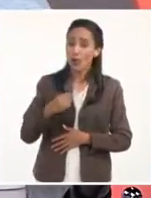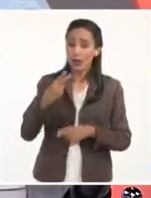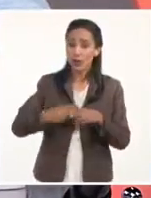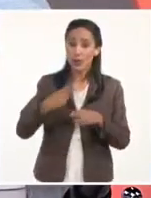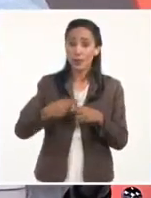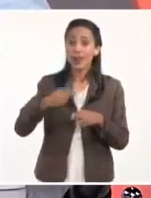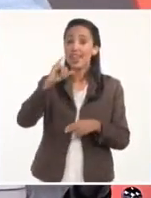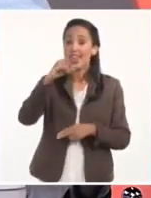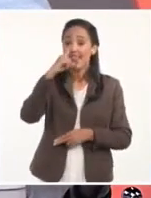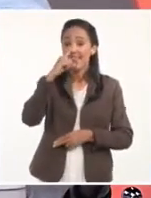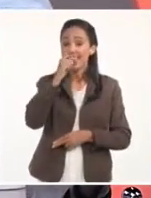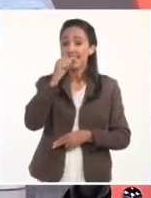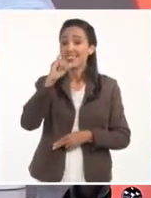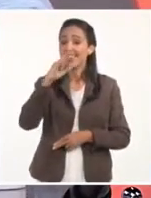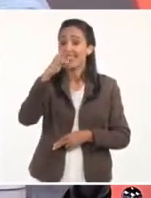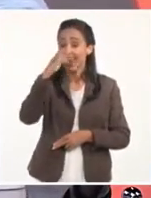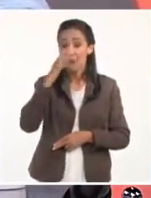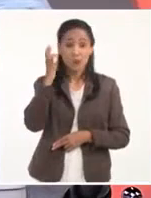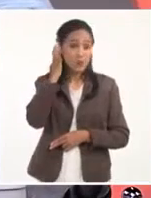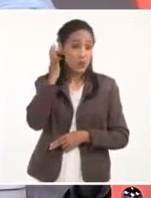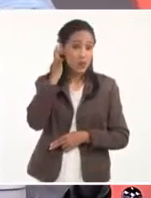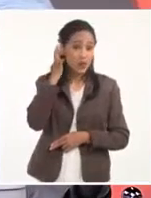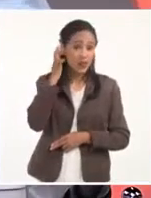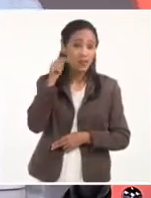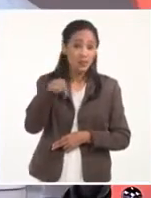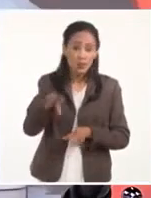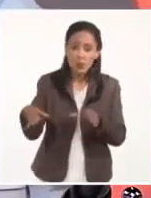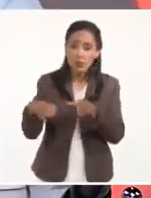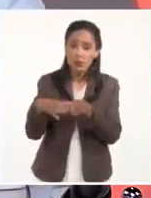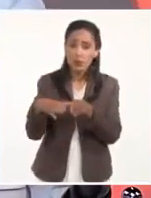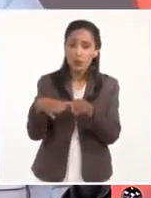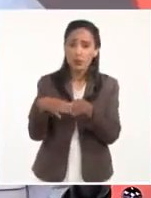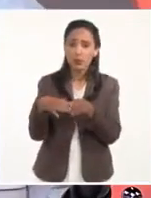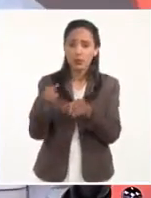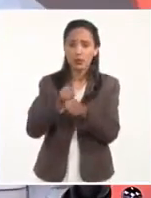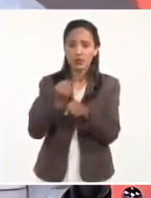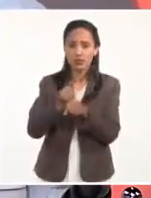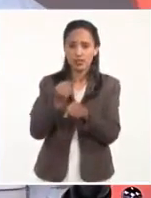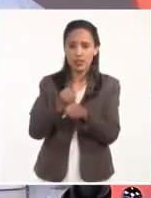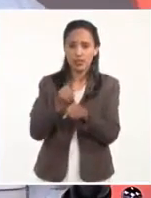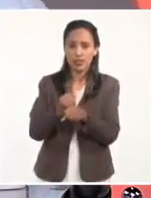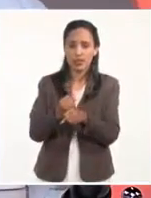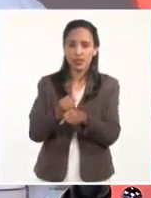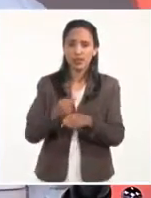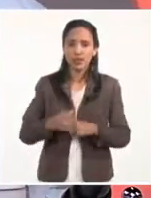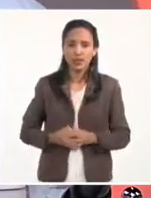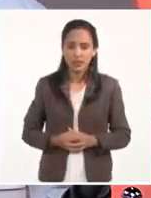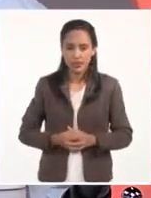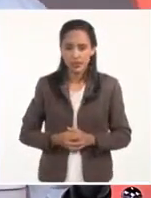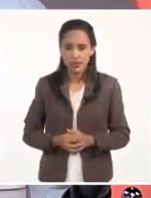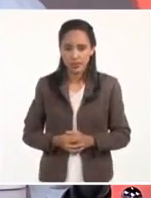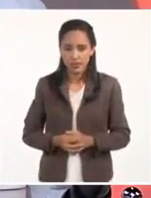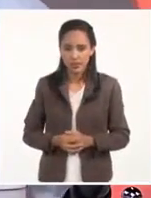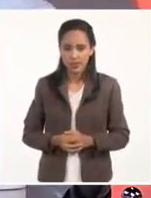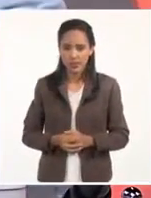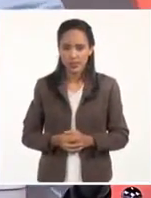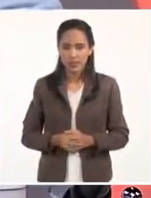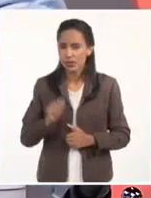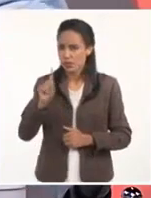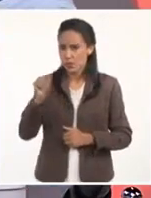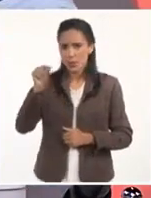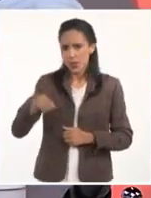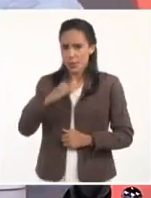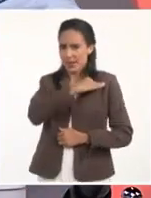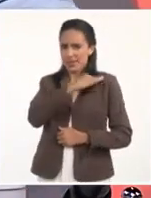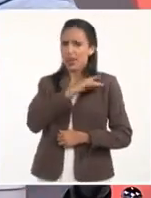realmente confiamos muchísimo y digo tropa no en el sentido en que algunos enemigos quisieran como paramilitar eso es una